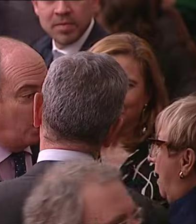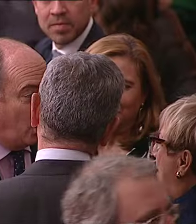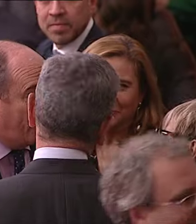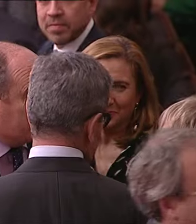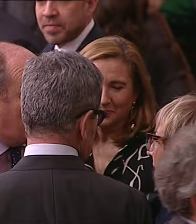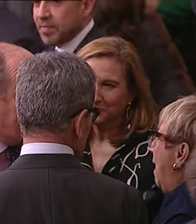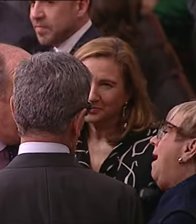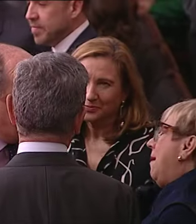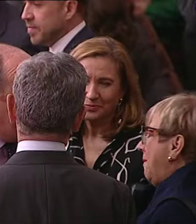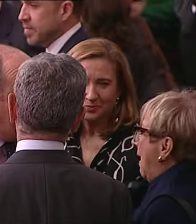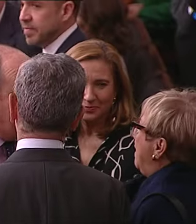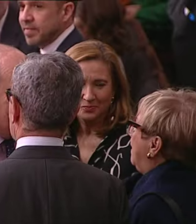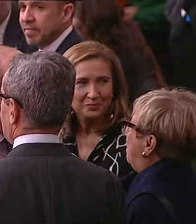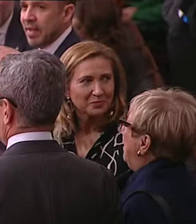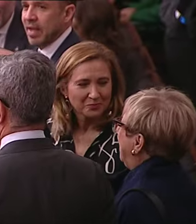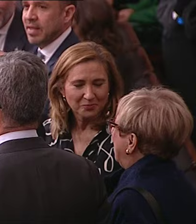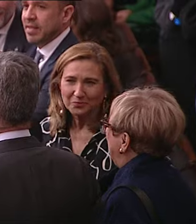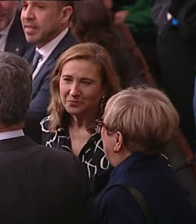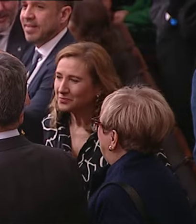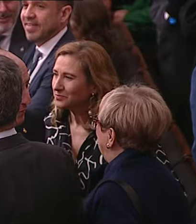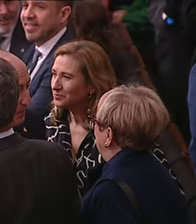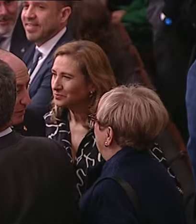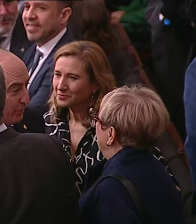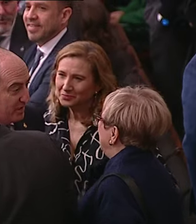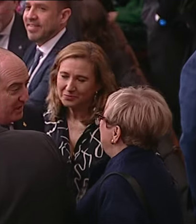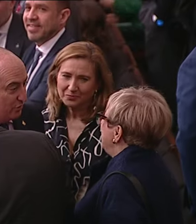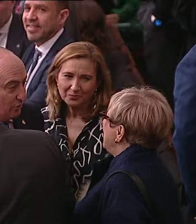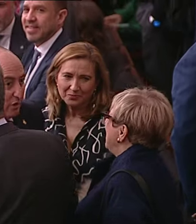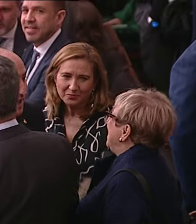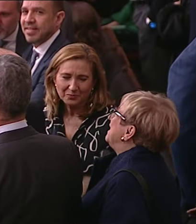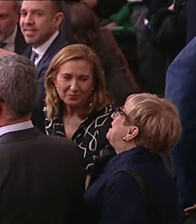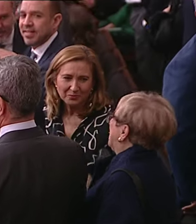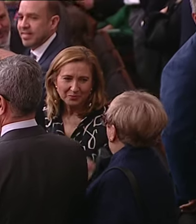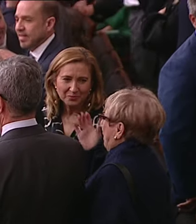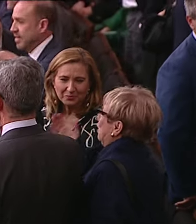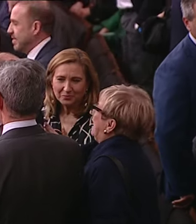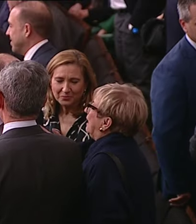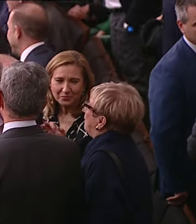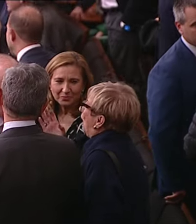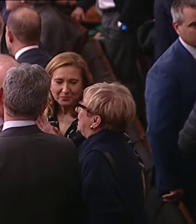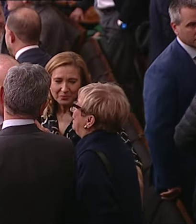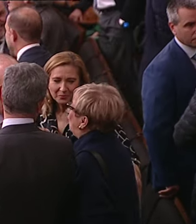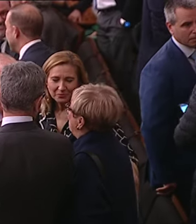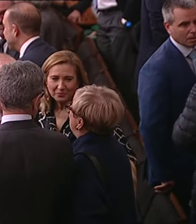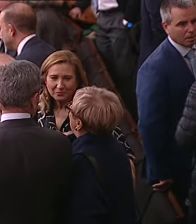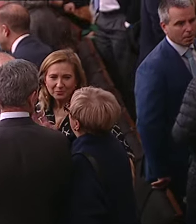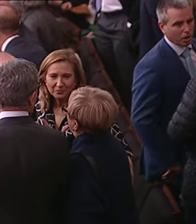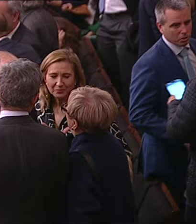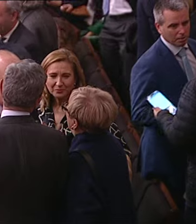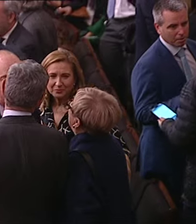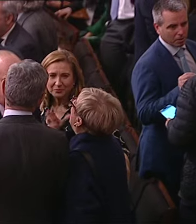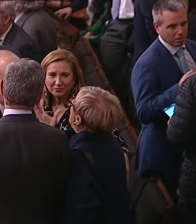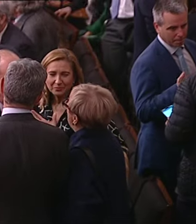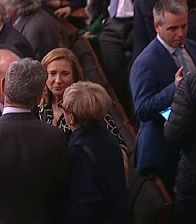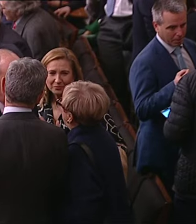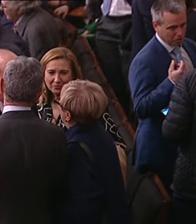también con la medalla de oro al mérito por la ciudad a Carlos Ballesta, a la medalla de oro al mérito a María Pérez García. Son